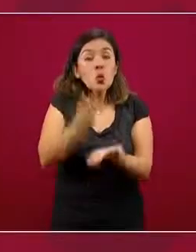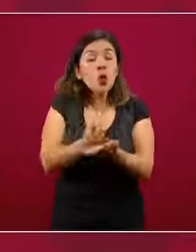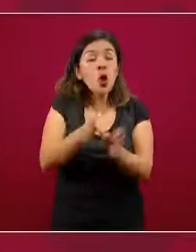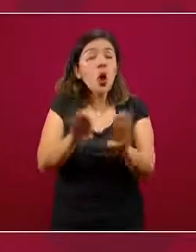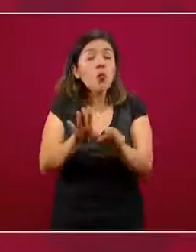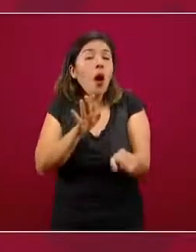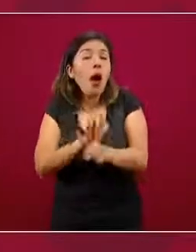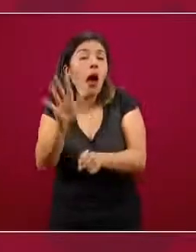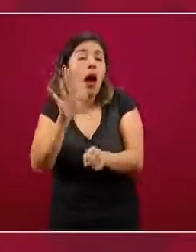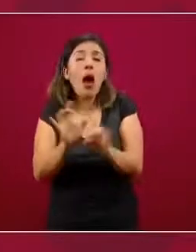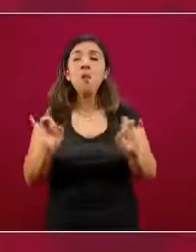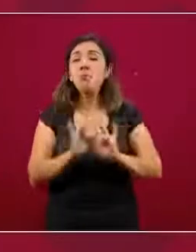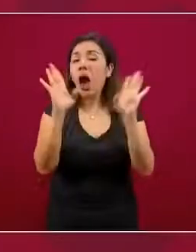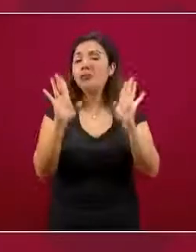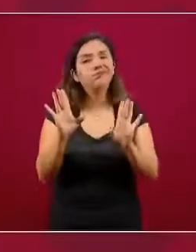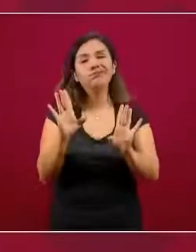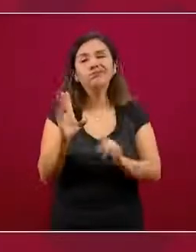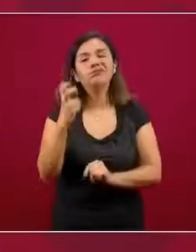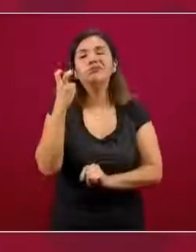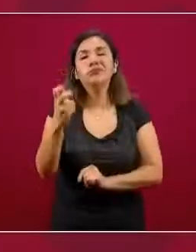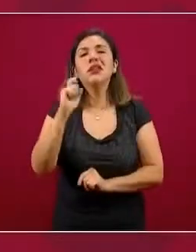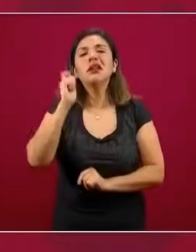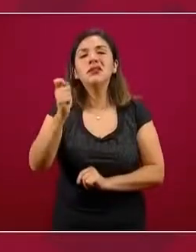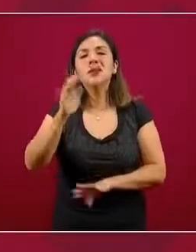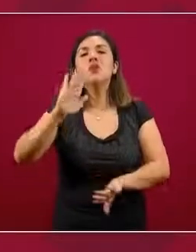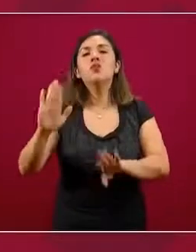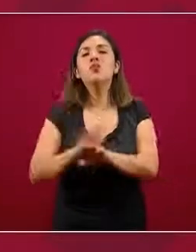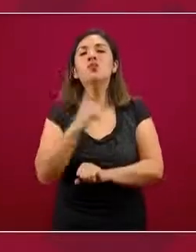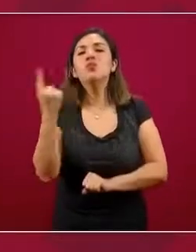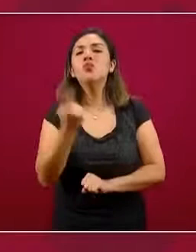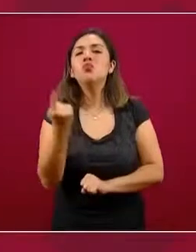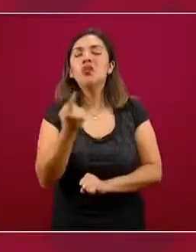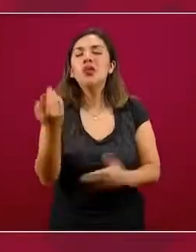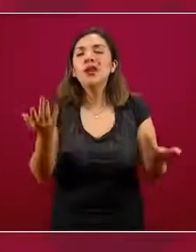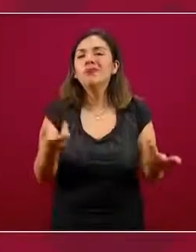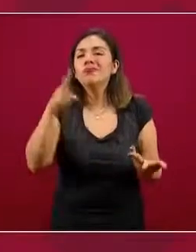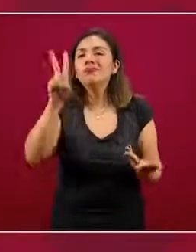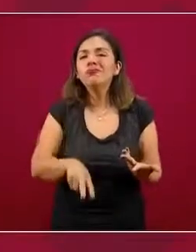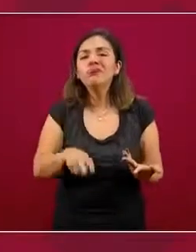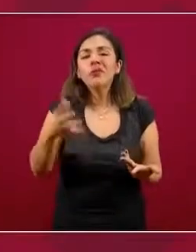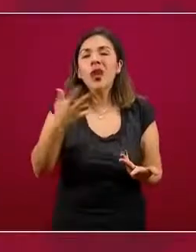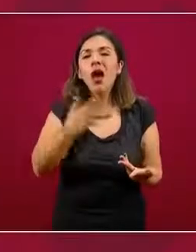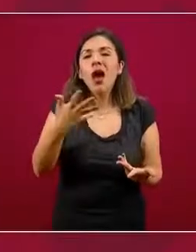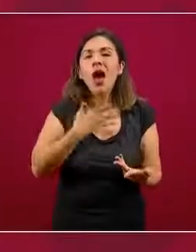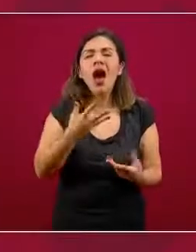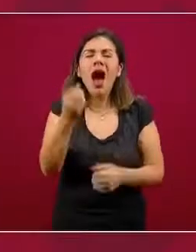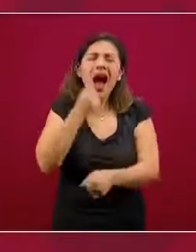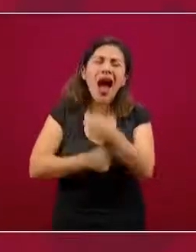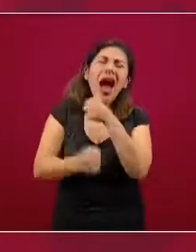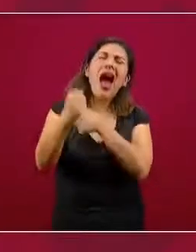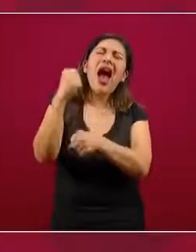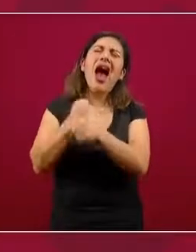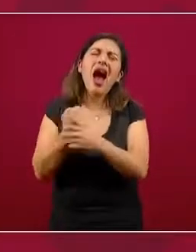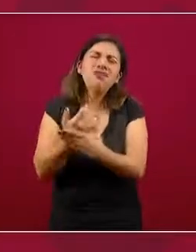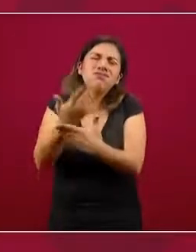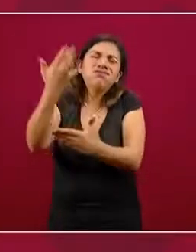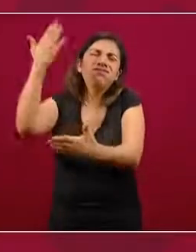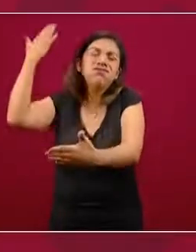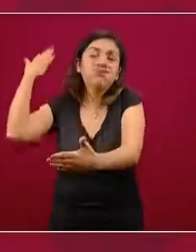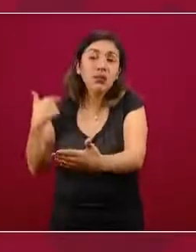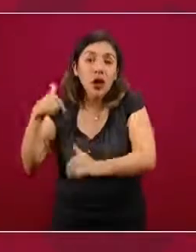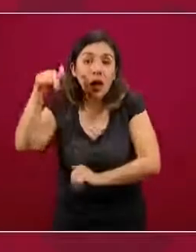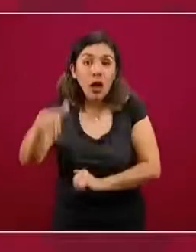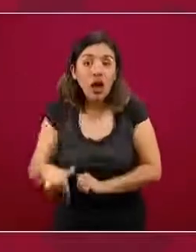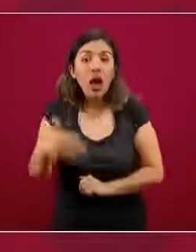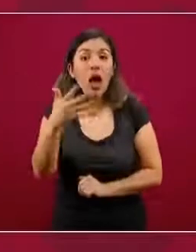o no es una casualidad, sino es la consecuencia de décadas